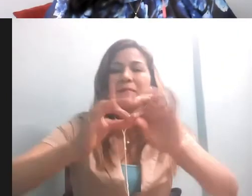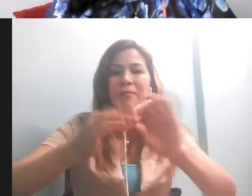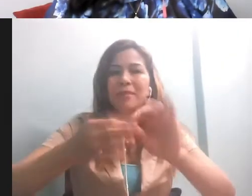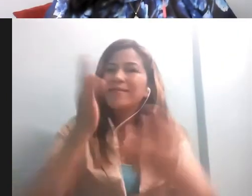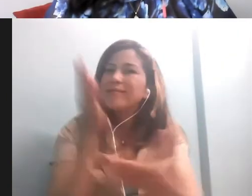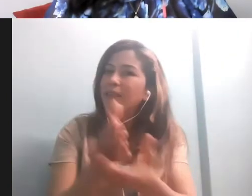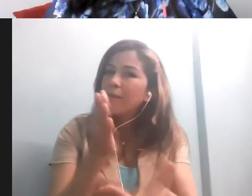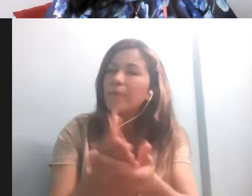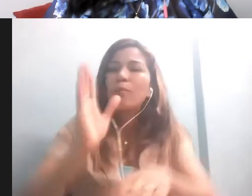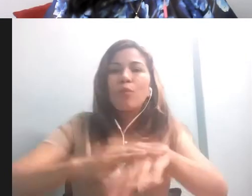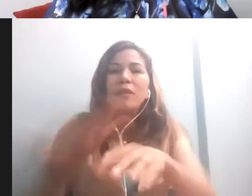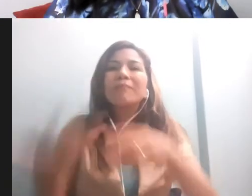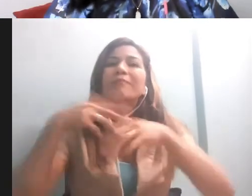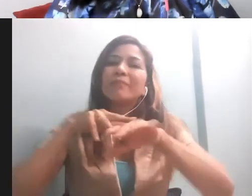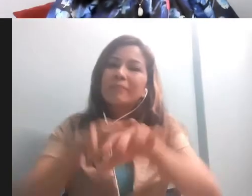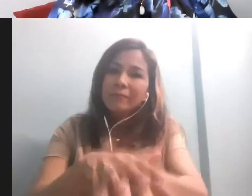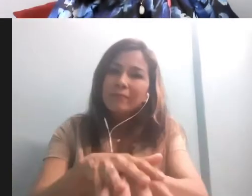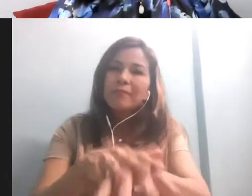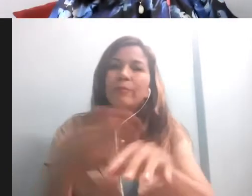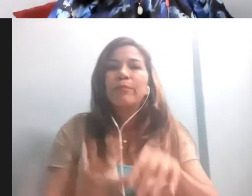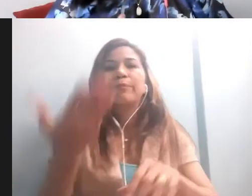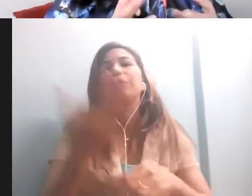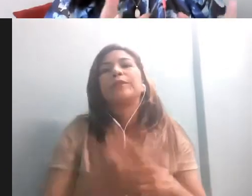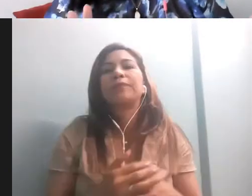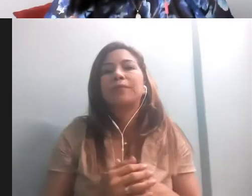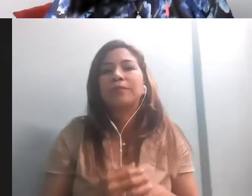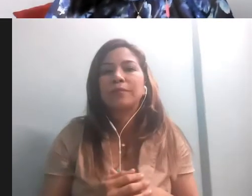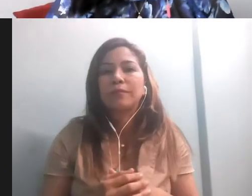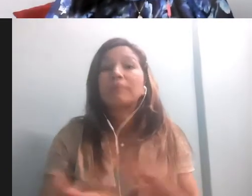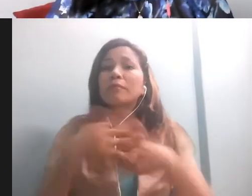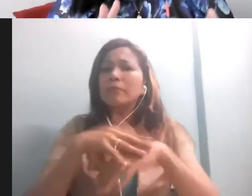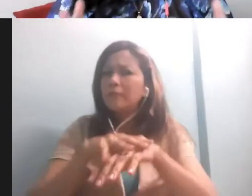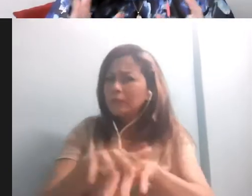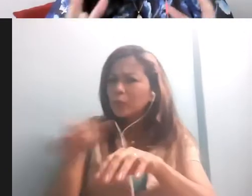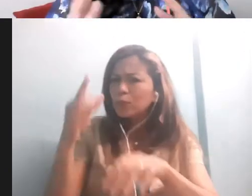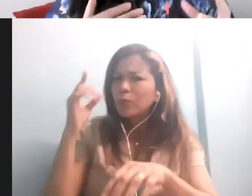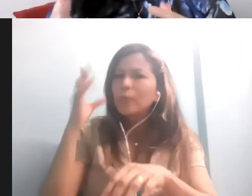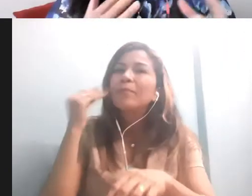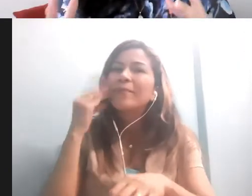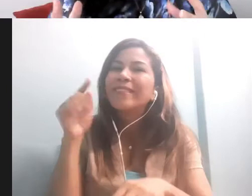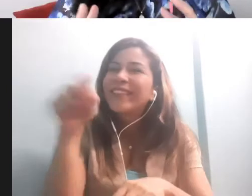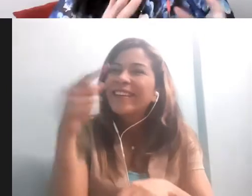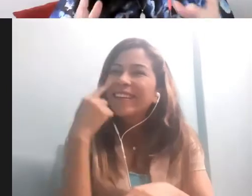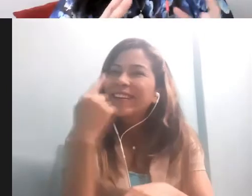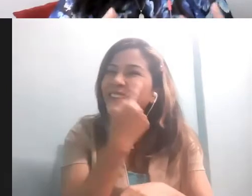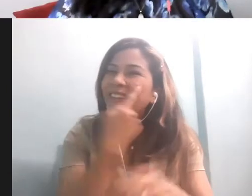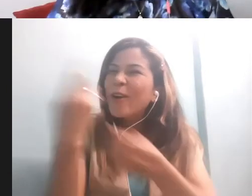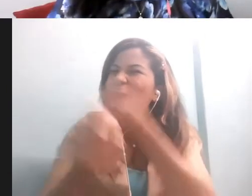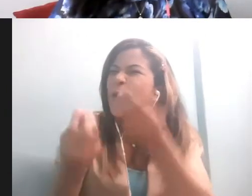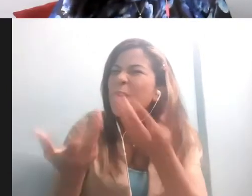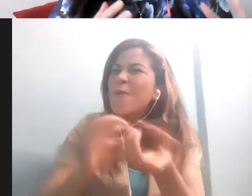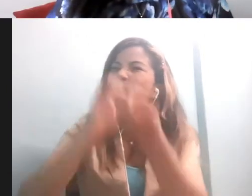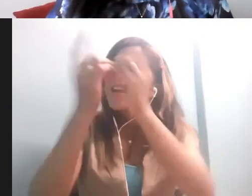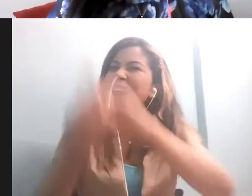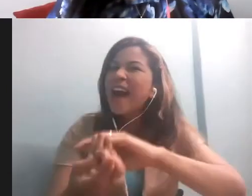de la accesibilidad, como ya lo mencioné. Esa accesibilidad que tú eres experta, Dalia, ¿se ha visto un cambio? ¿Se ha